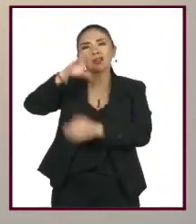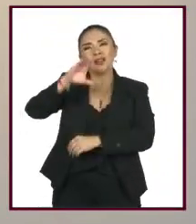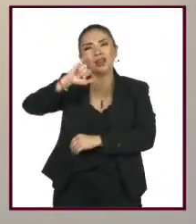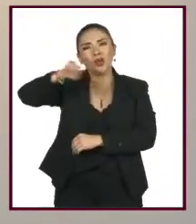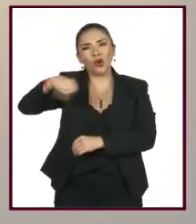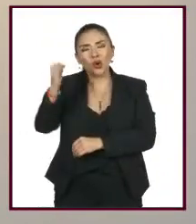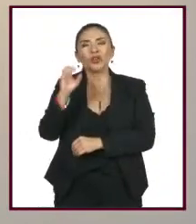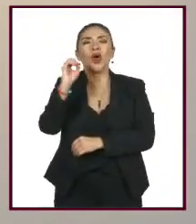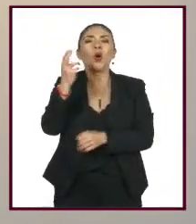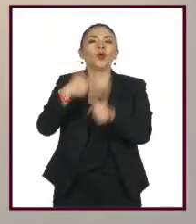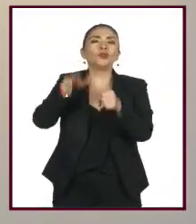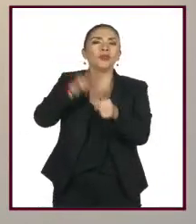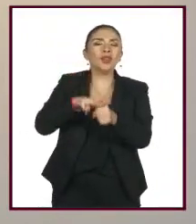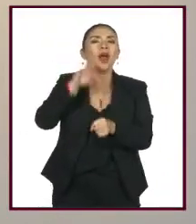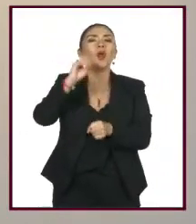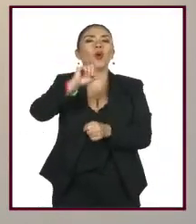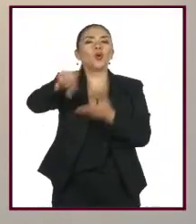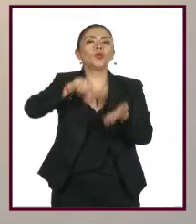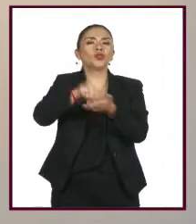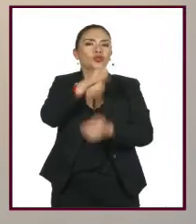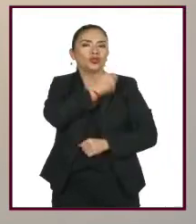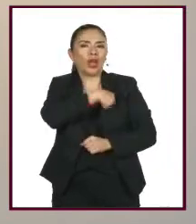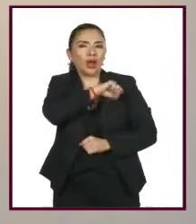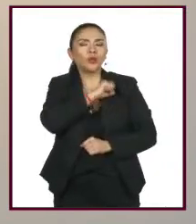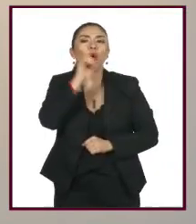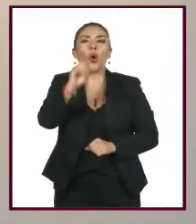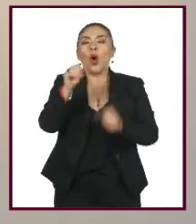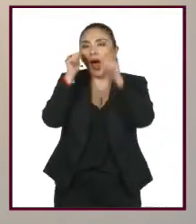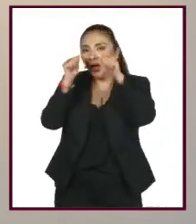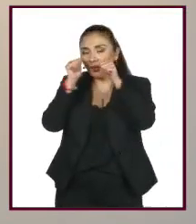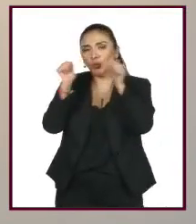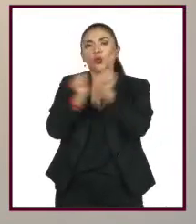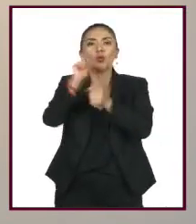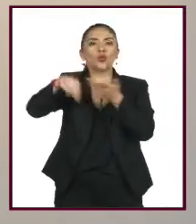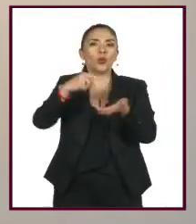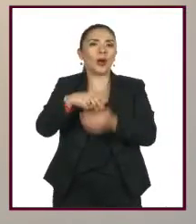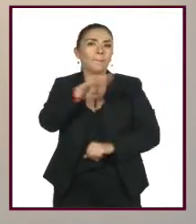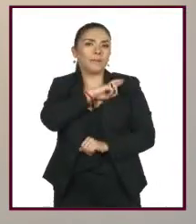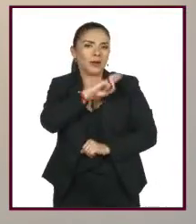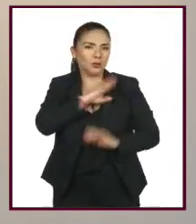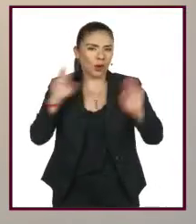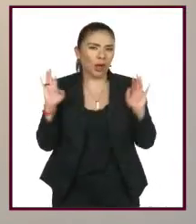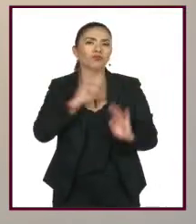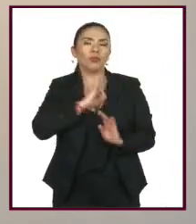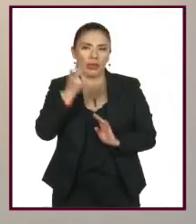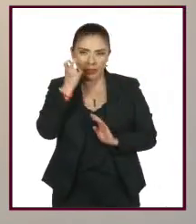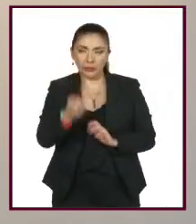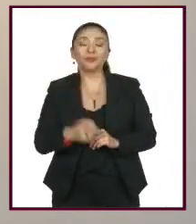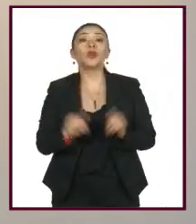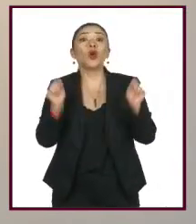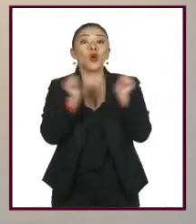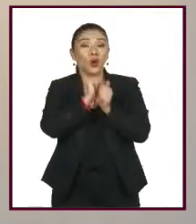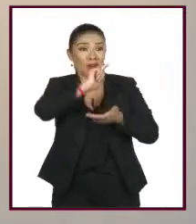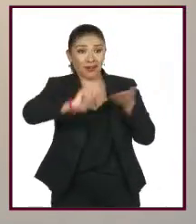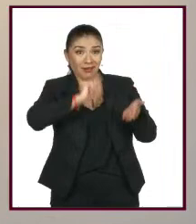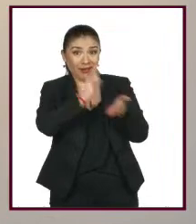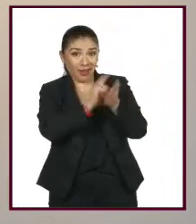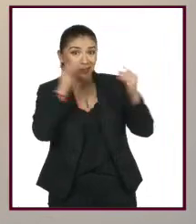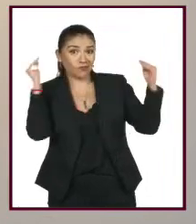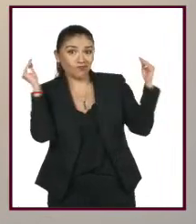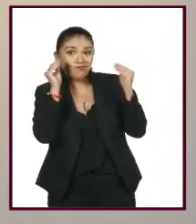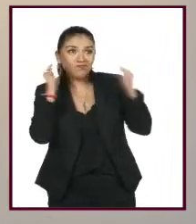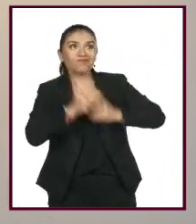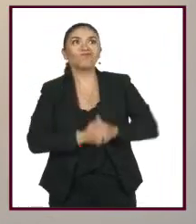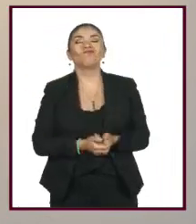salud, hospitales o atención privada también puede ser. Eso es importante. Y vía legal, pues bueno, vía